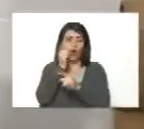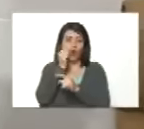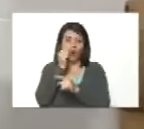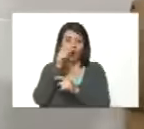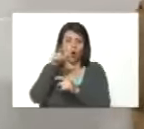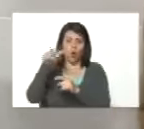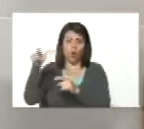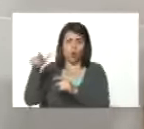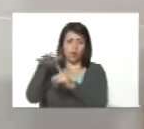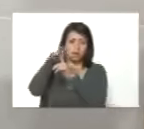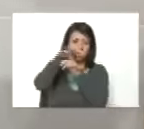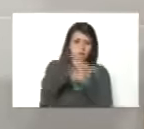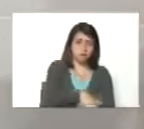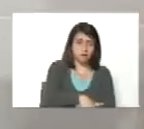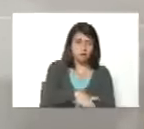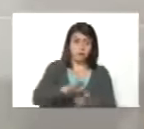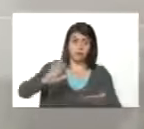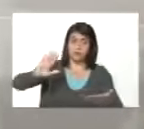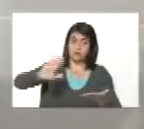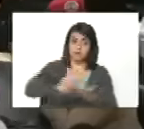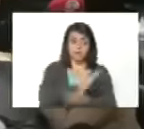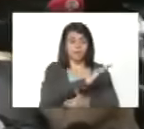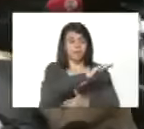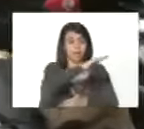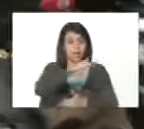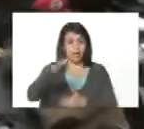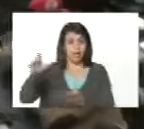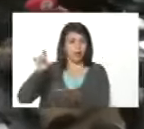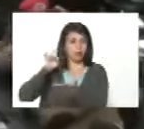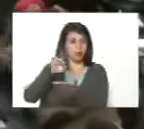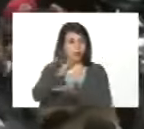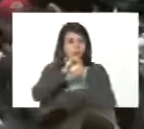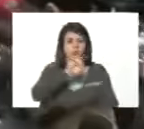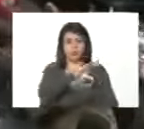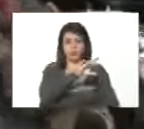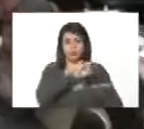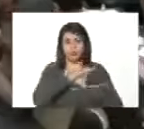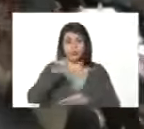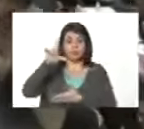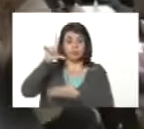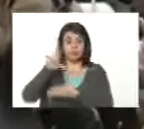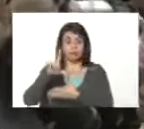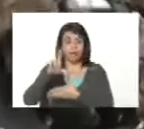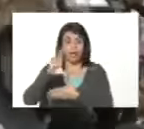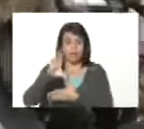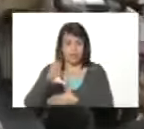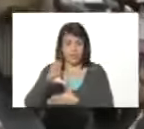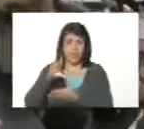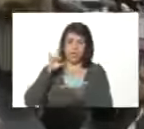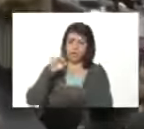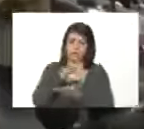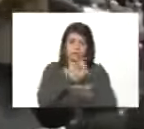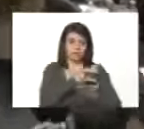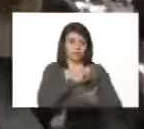los arrodilló y que los arrojó al mar y que los expulsó de América para siempre.